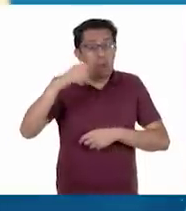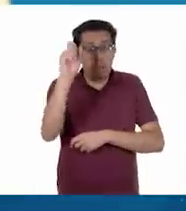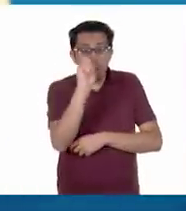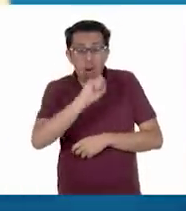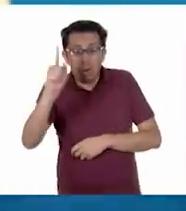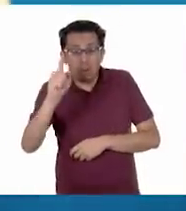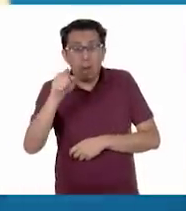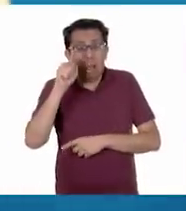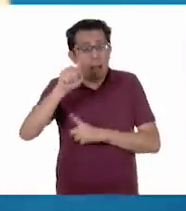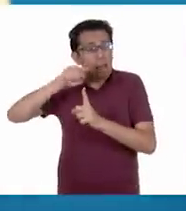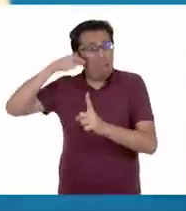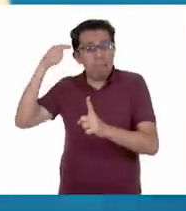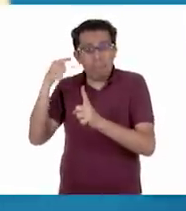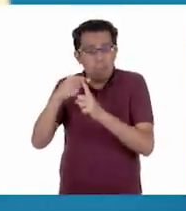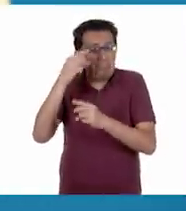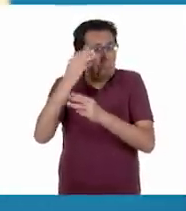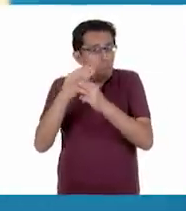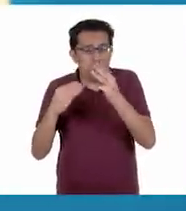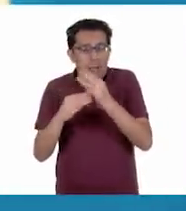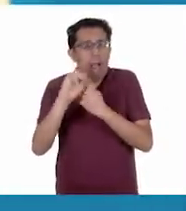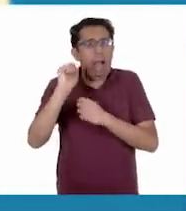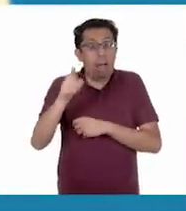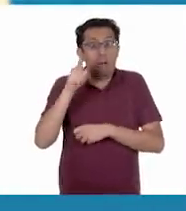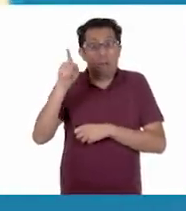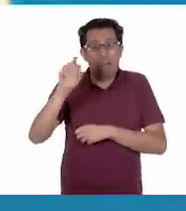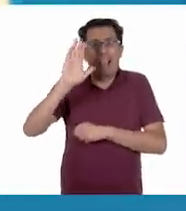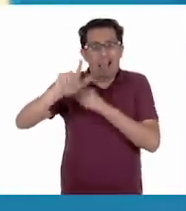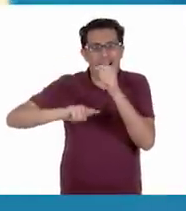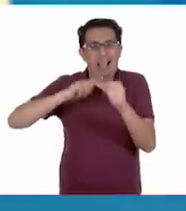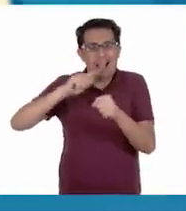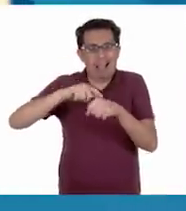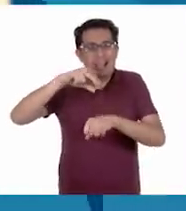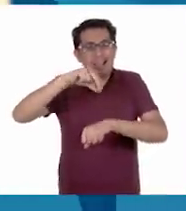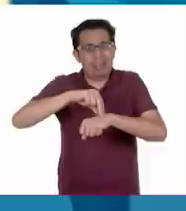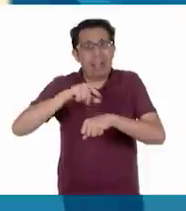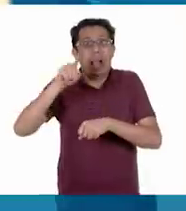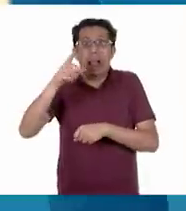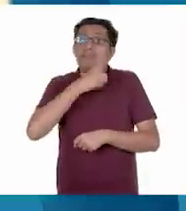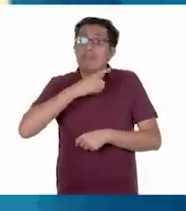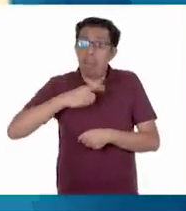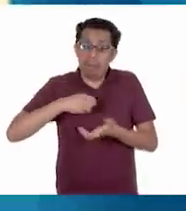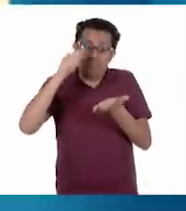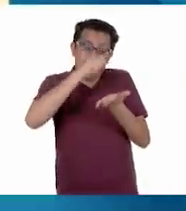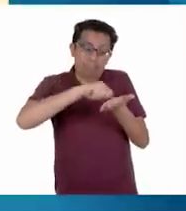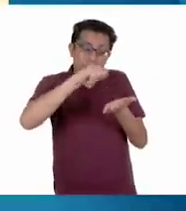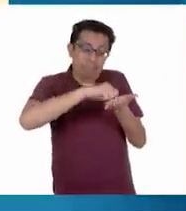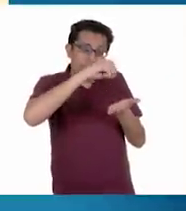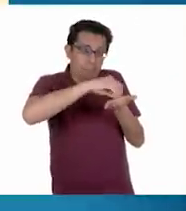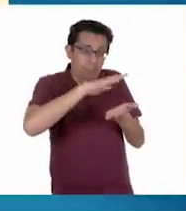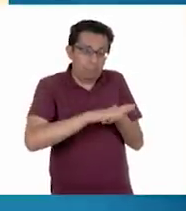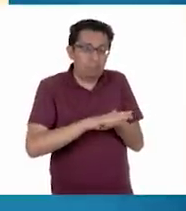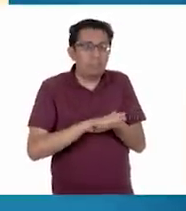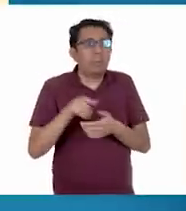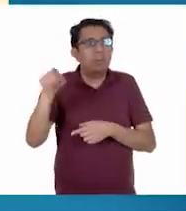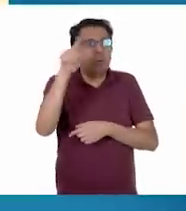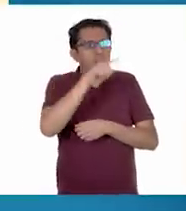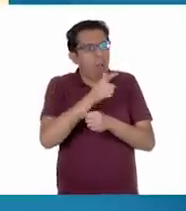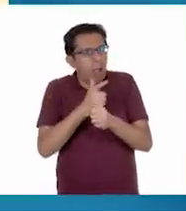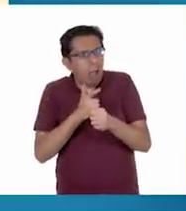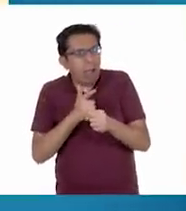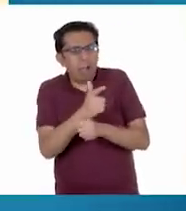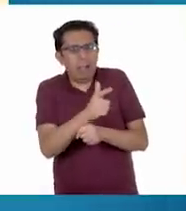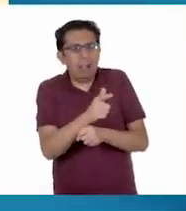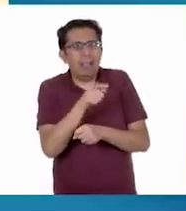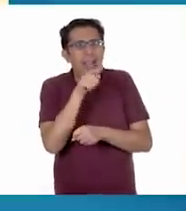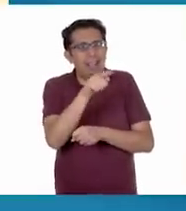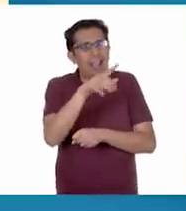alguna materia, como en este caso, que se trata de una veterinaria, hay que anotarlo. Si se dan cuenta, en este reporte de